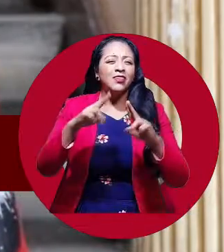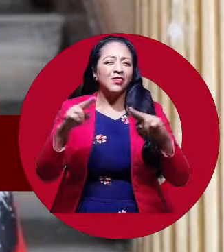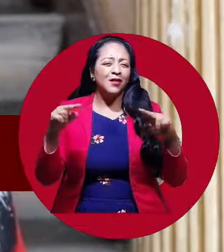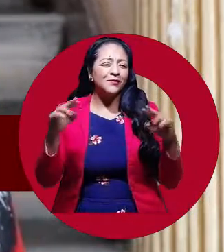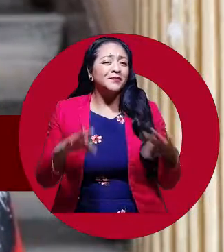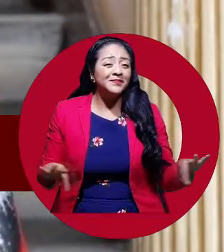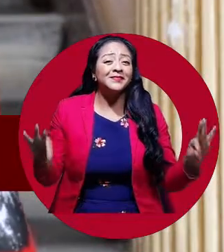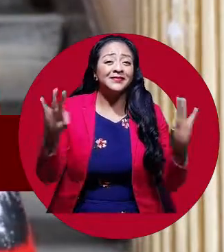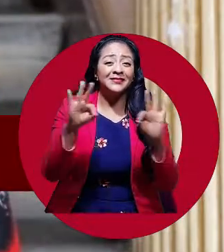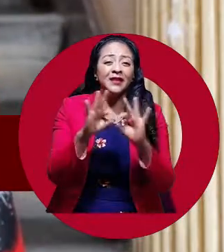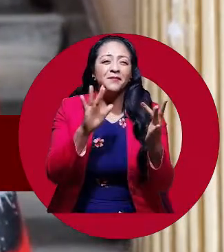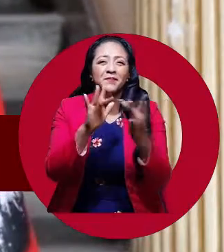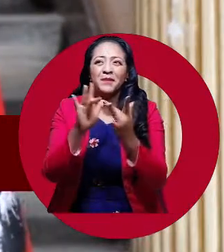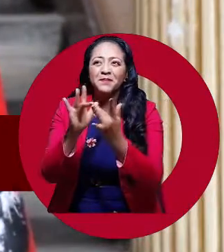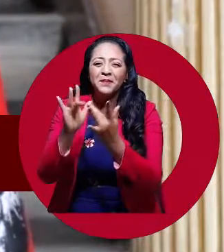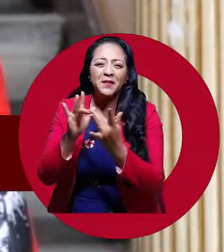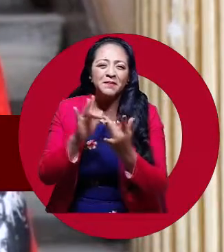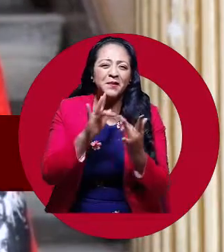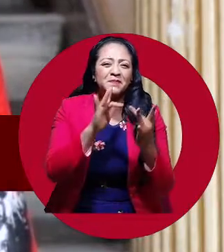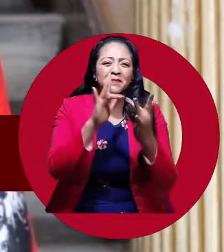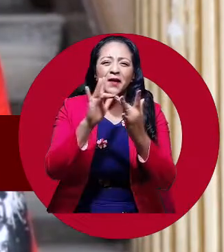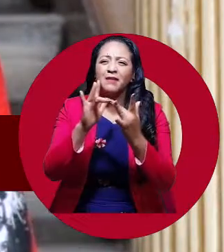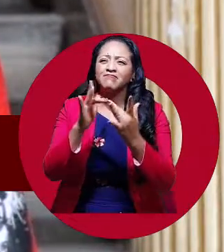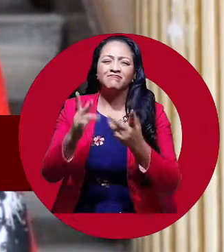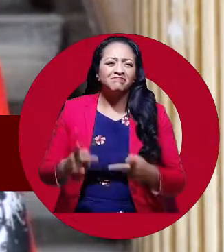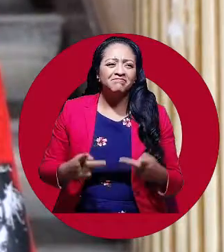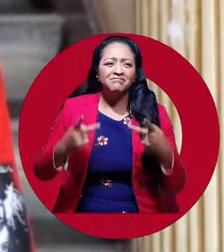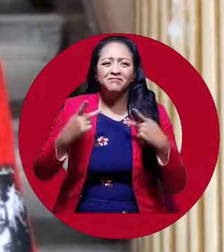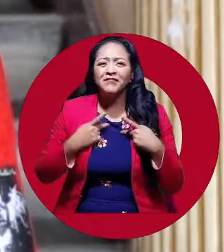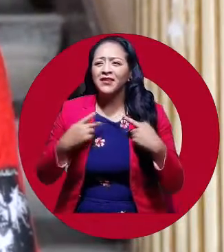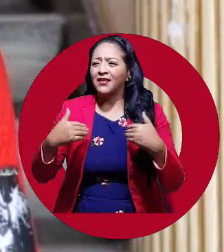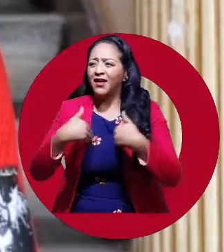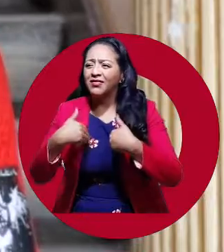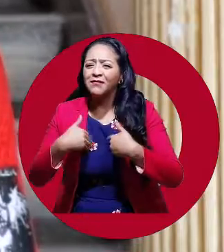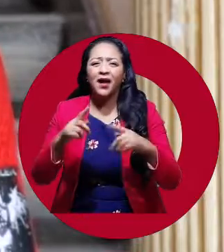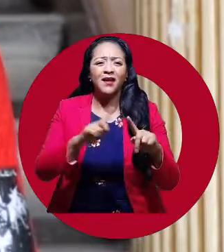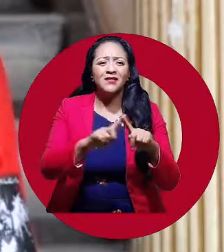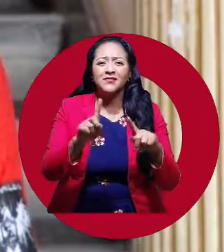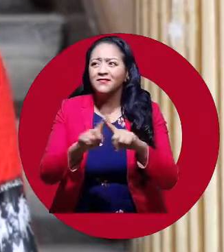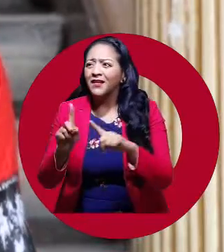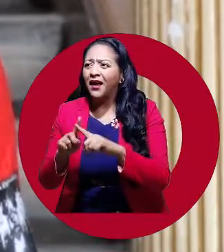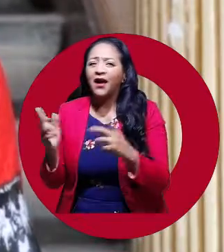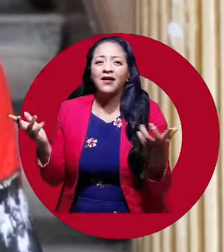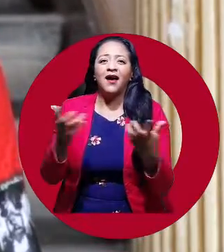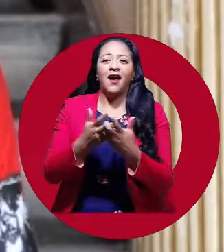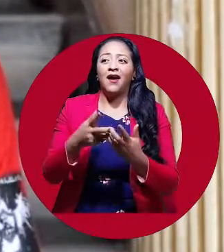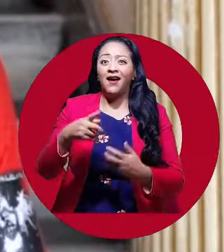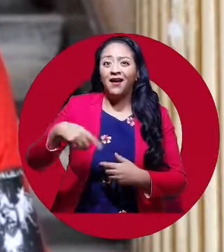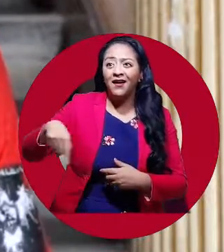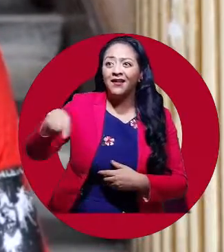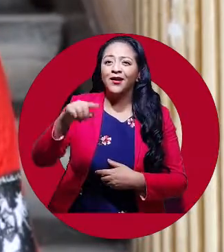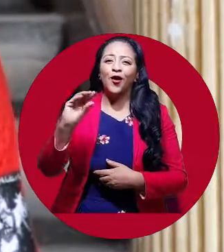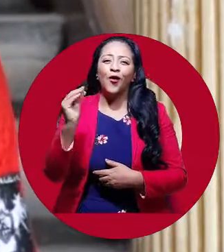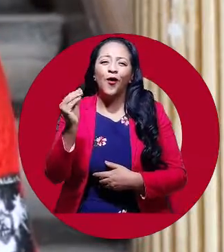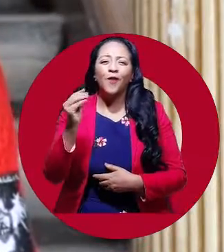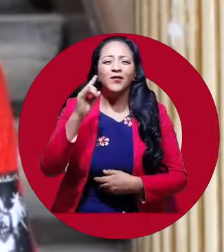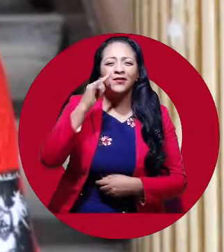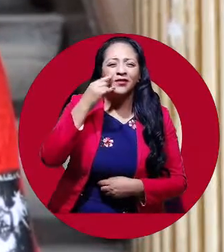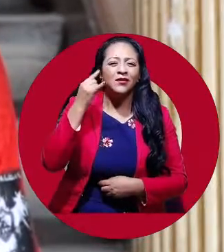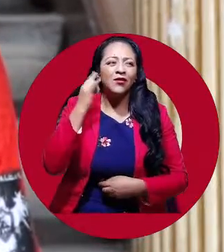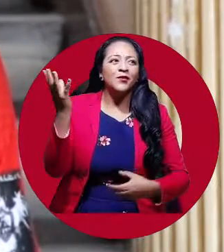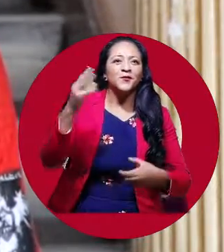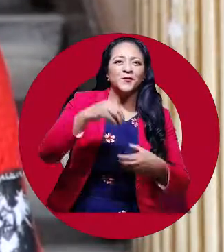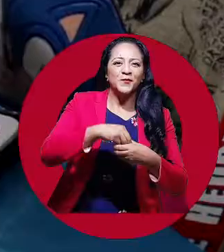con la naturaleza, la conexión que tienen los seres vivos con la naturaleza, con los animales, y eso yo creo que a los jóvenes y niños